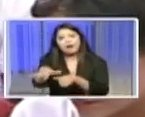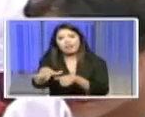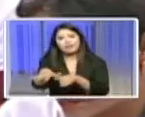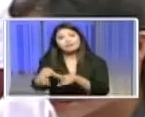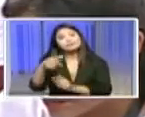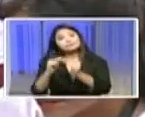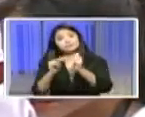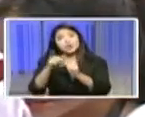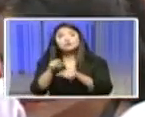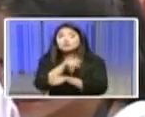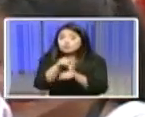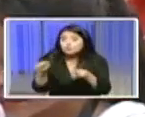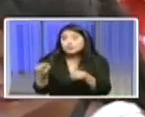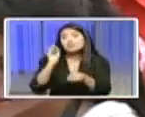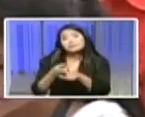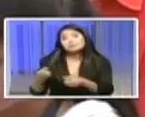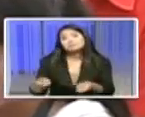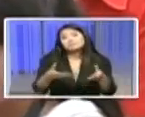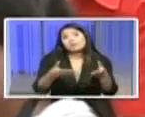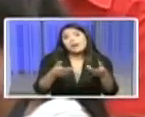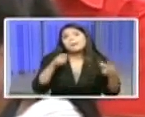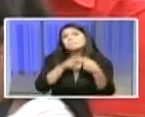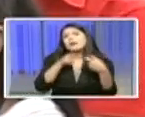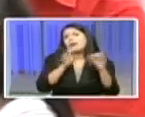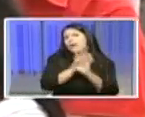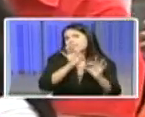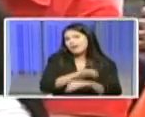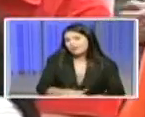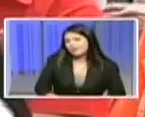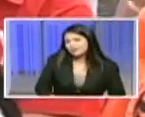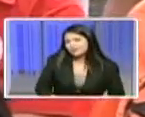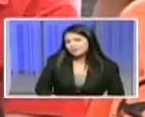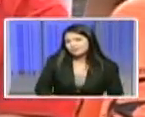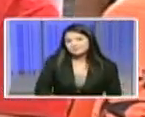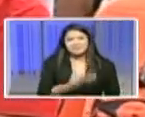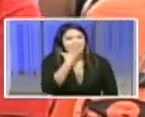se lo hubieran entregado sin pelear, ¿verdad?